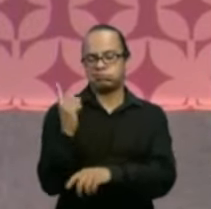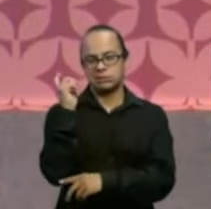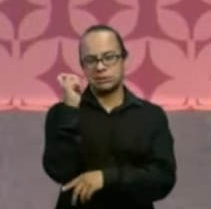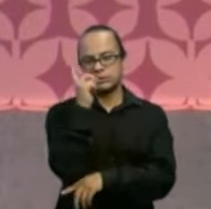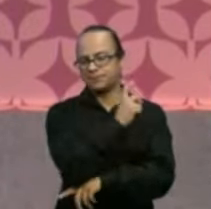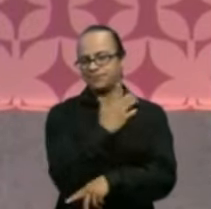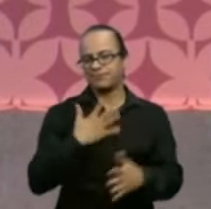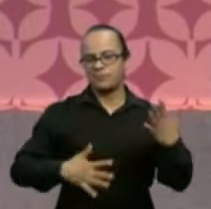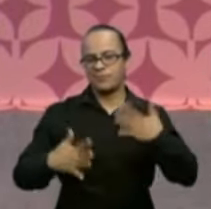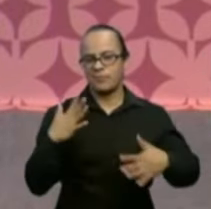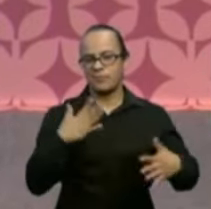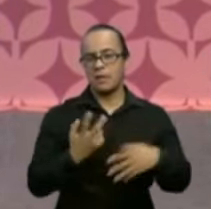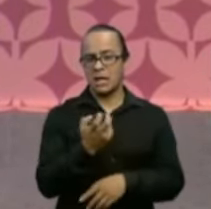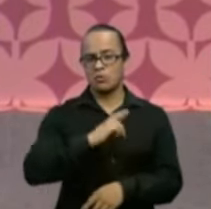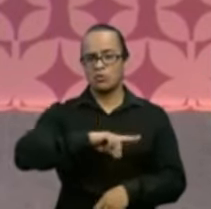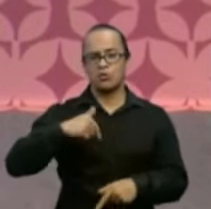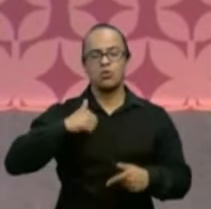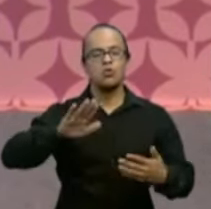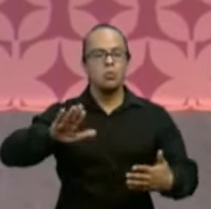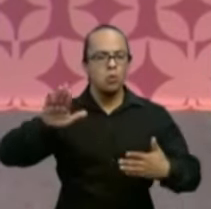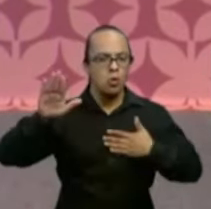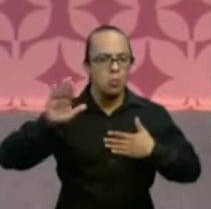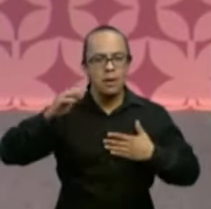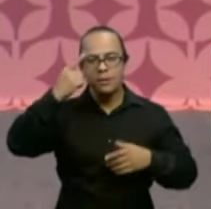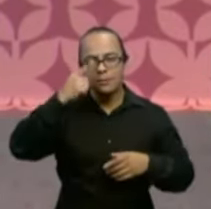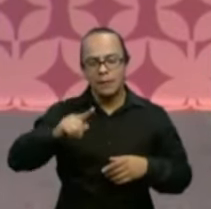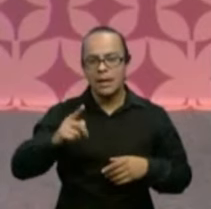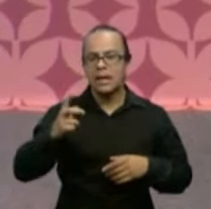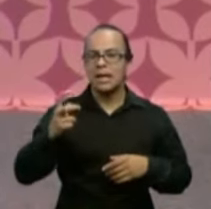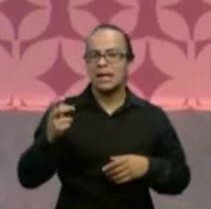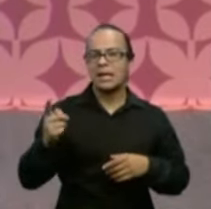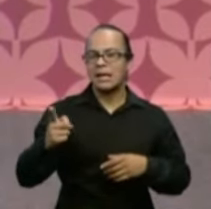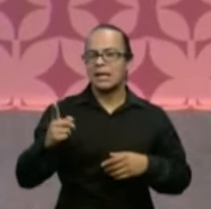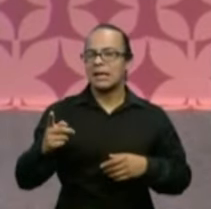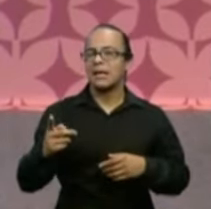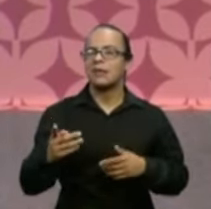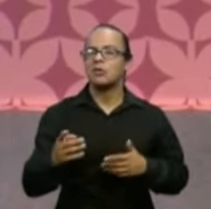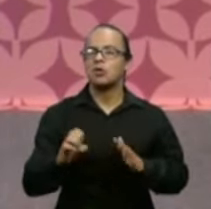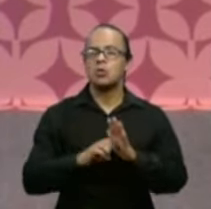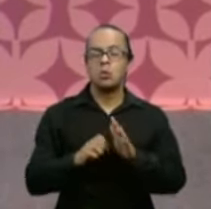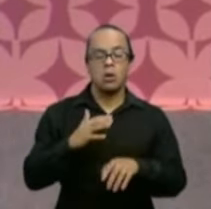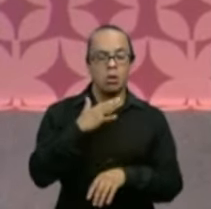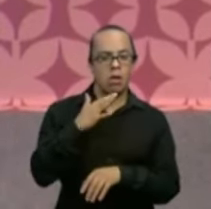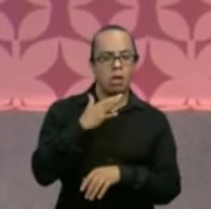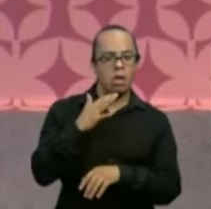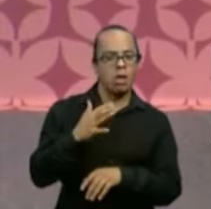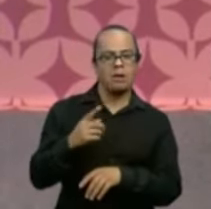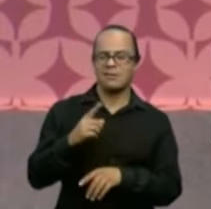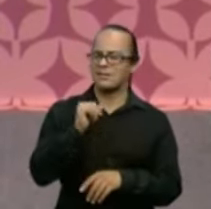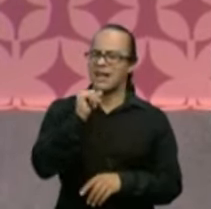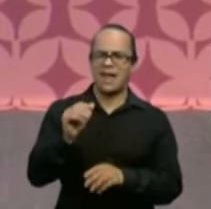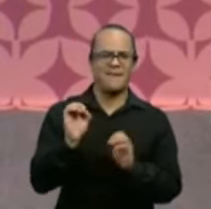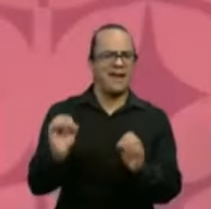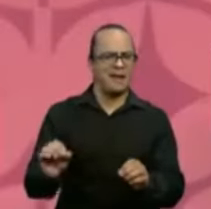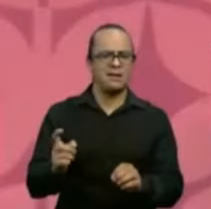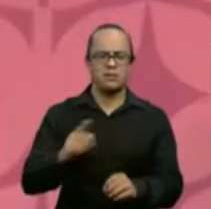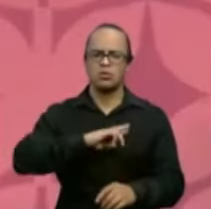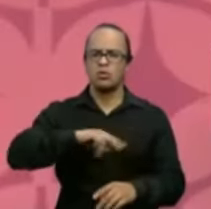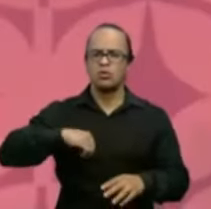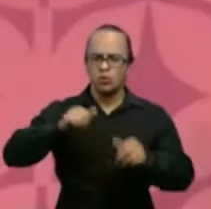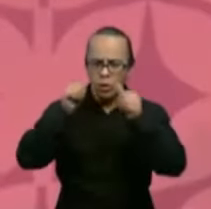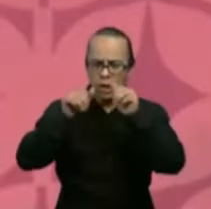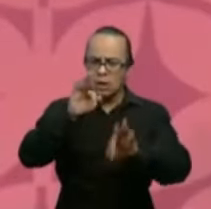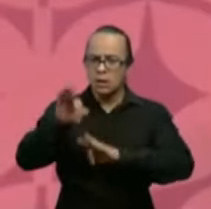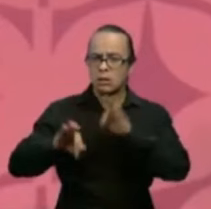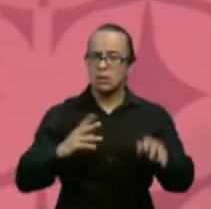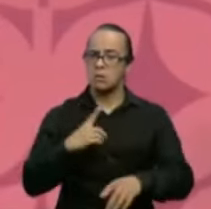El compromiso es de que nada, nada de moches dirían por ahí. Estamos los servidores para servir sin